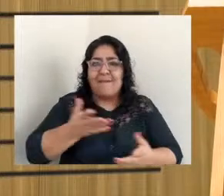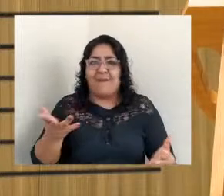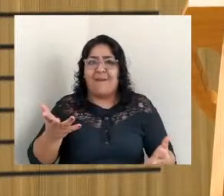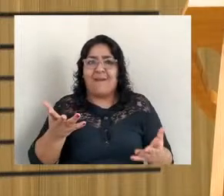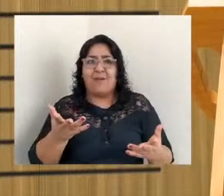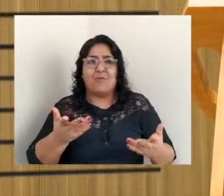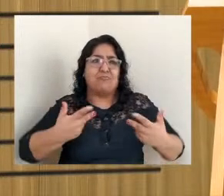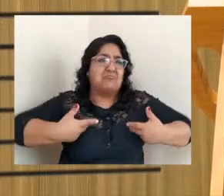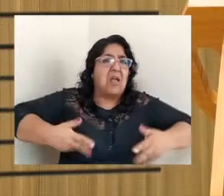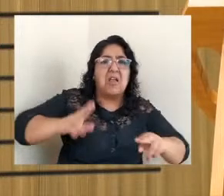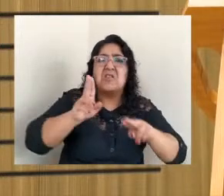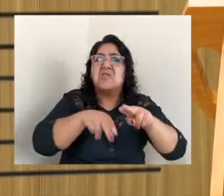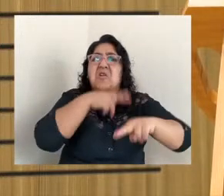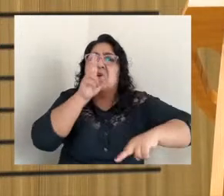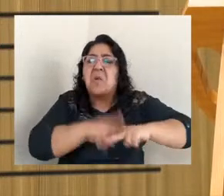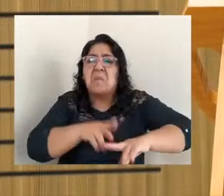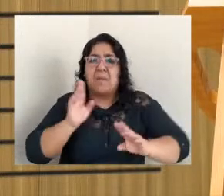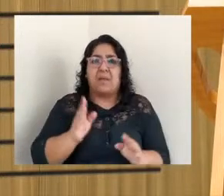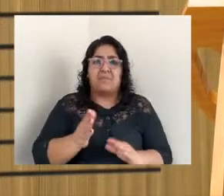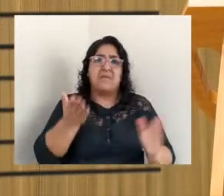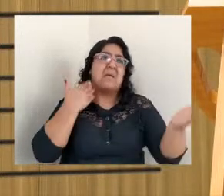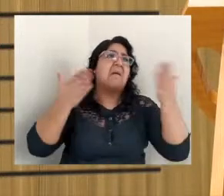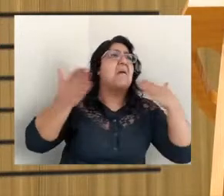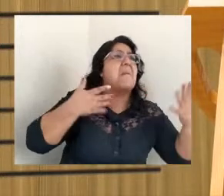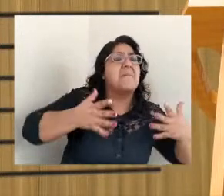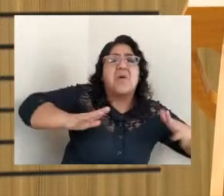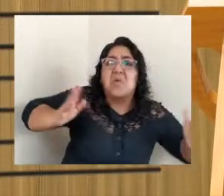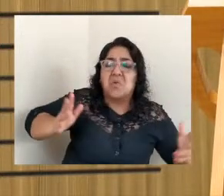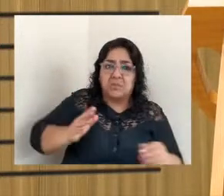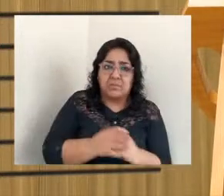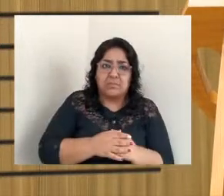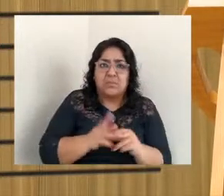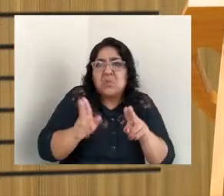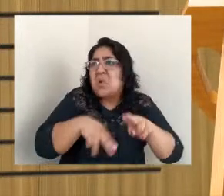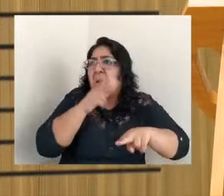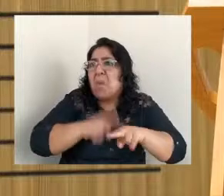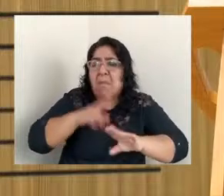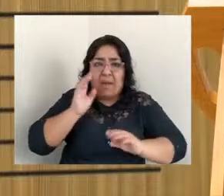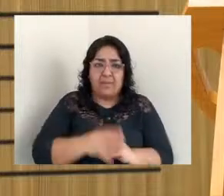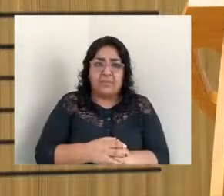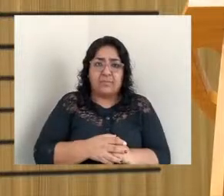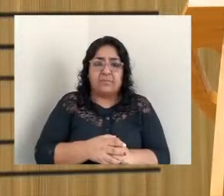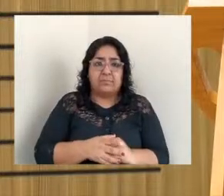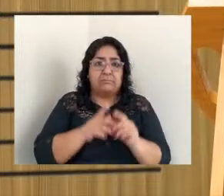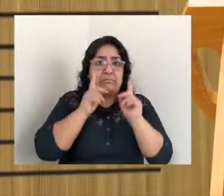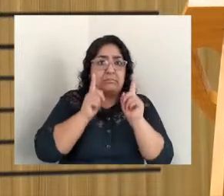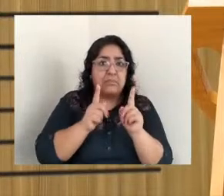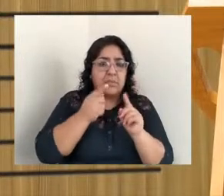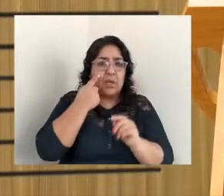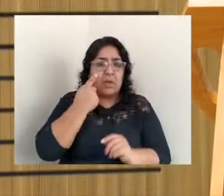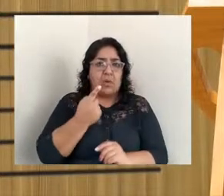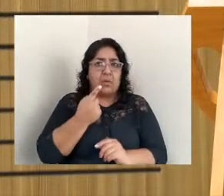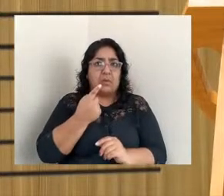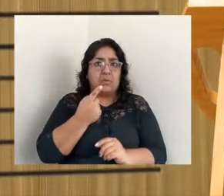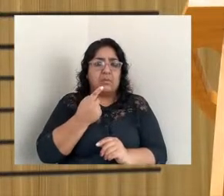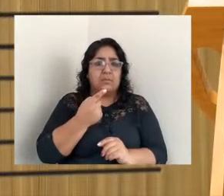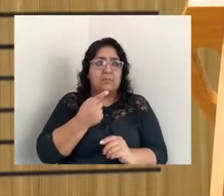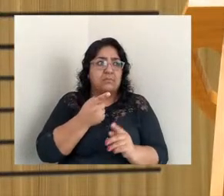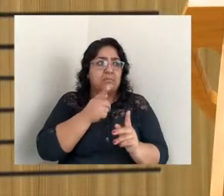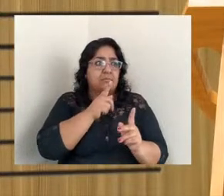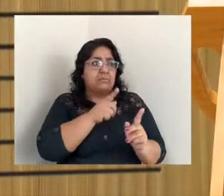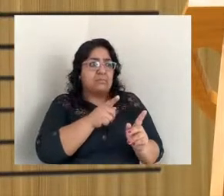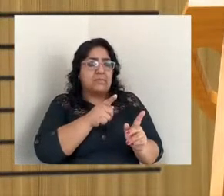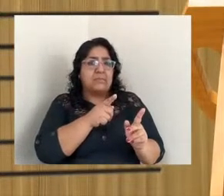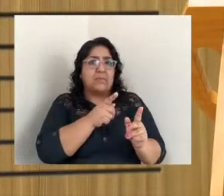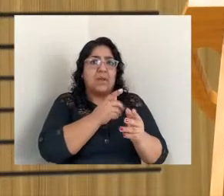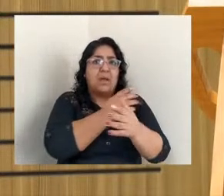del sector de la salud, de nuestros campesinos, de los que están en los servicios públicos, el medio ambiente,